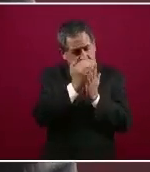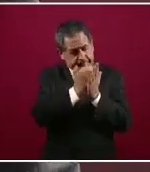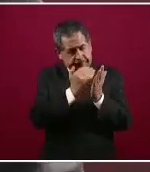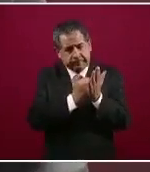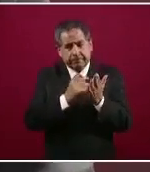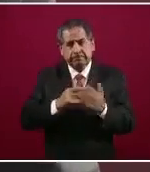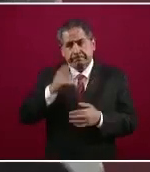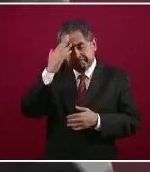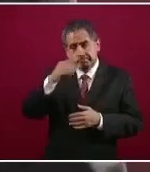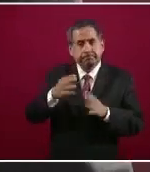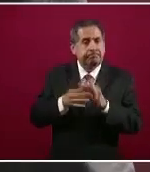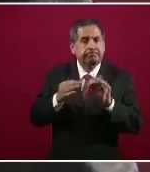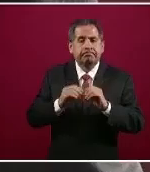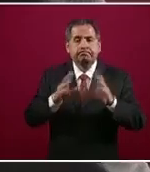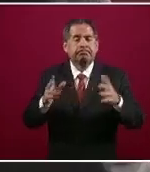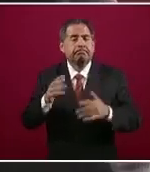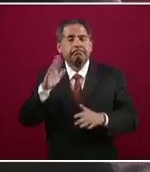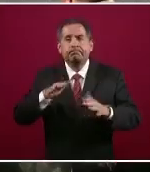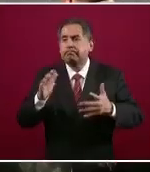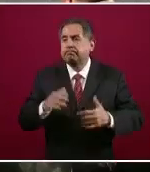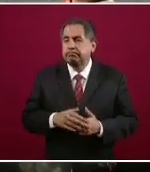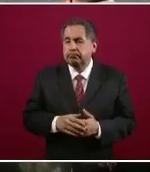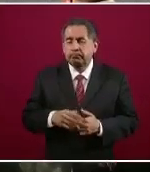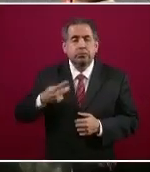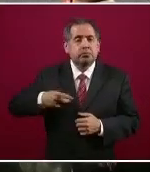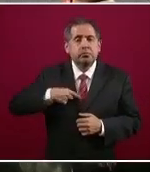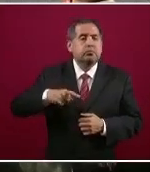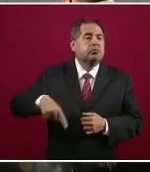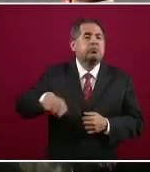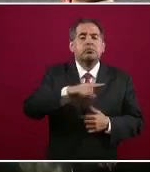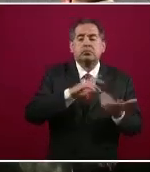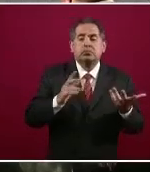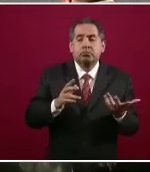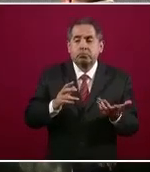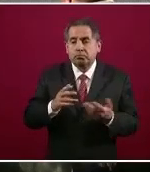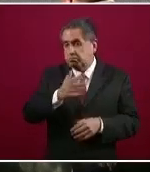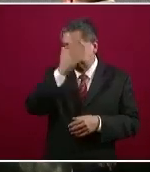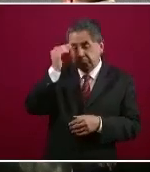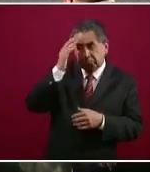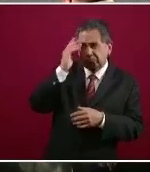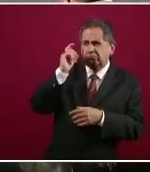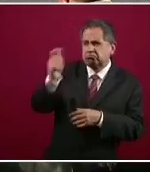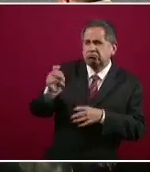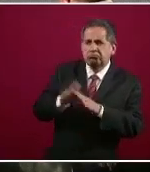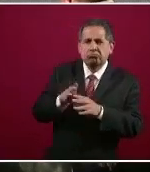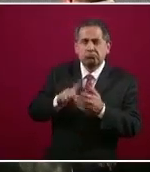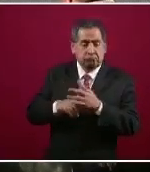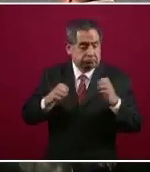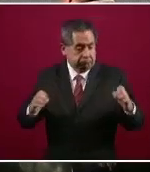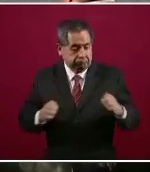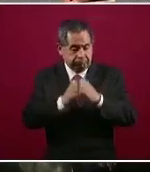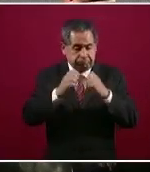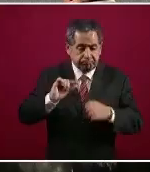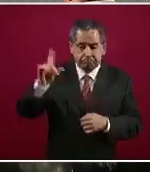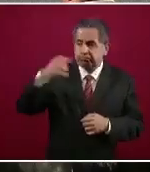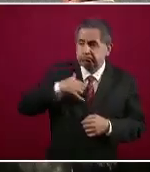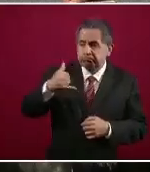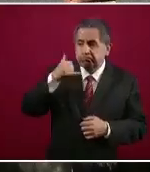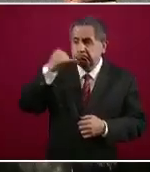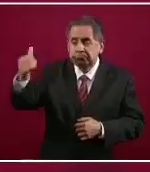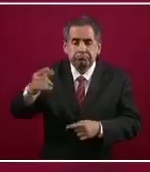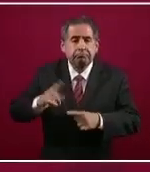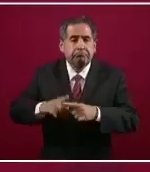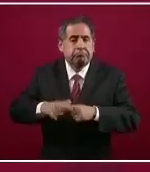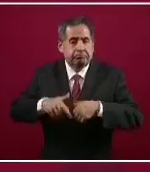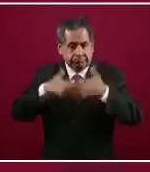Nos hemos topado con muchos ciudadanos que a veces no conocemos quién es mi autoridad municipal y